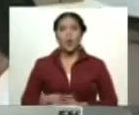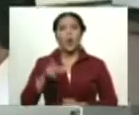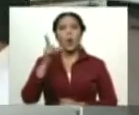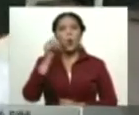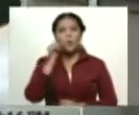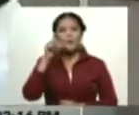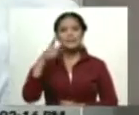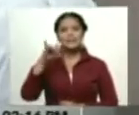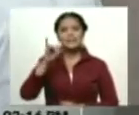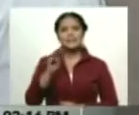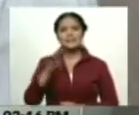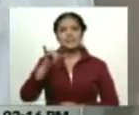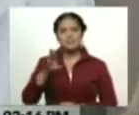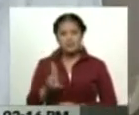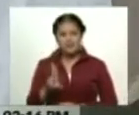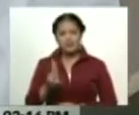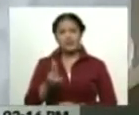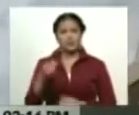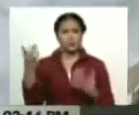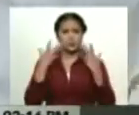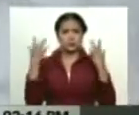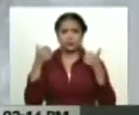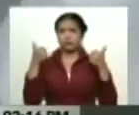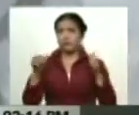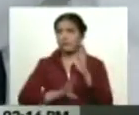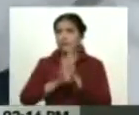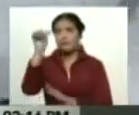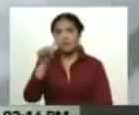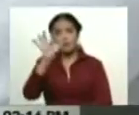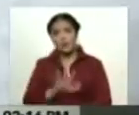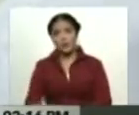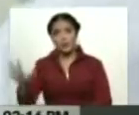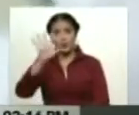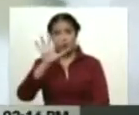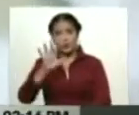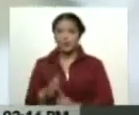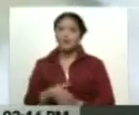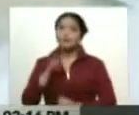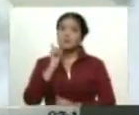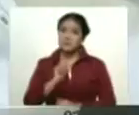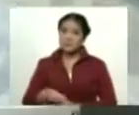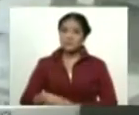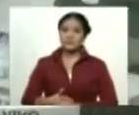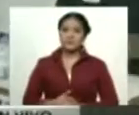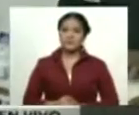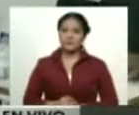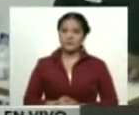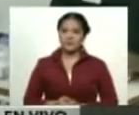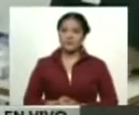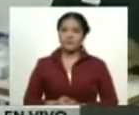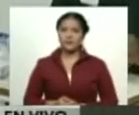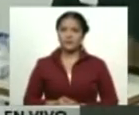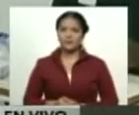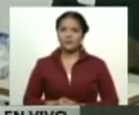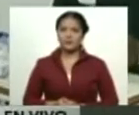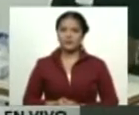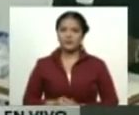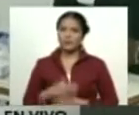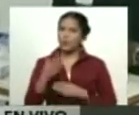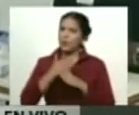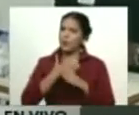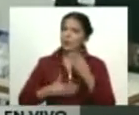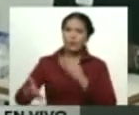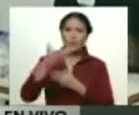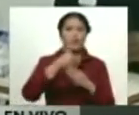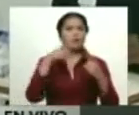Carter, lo ha calificado como uno de los más avanzados del planeta. También ha sido el criterio compartido